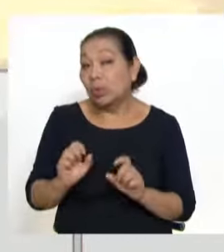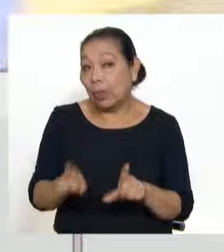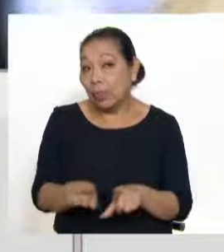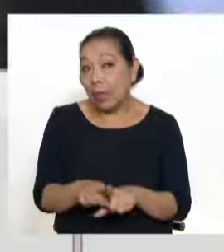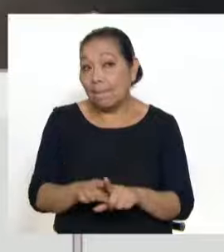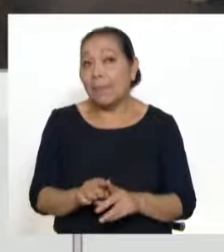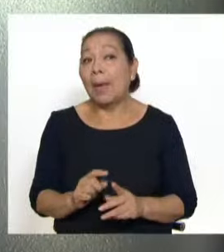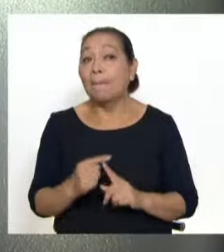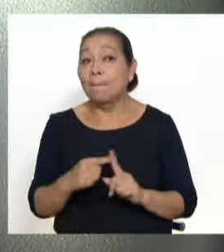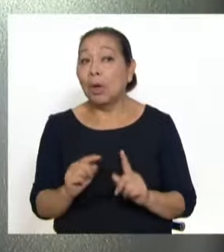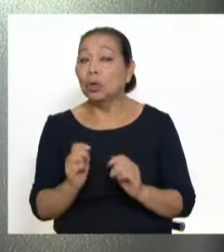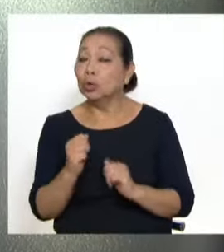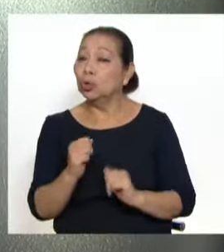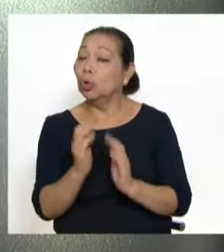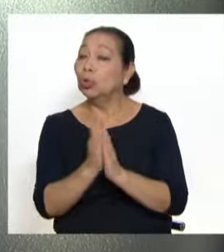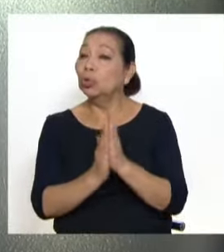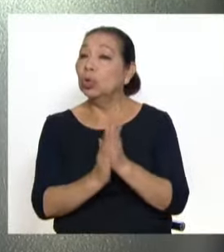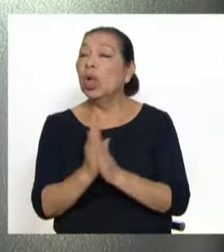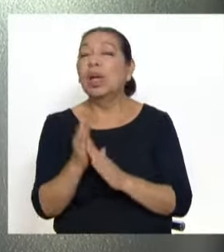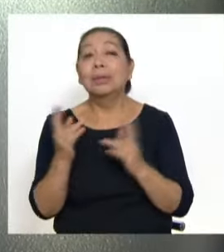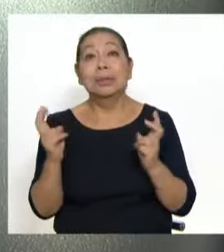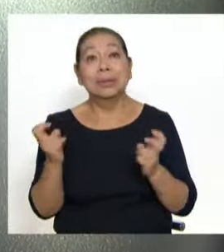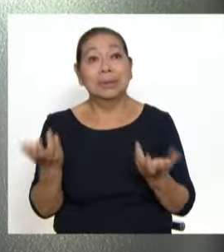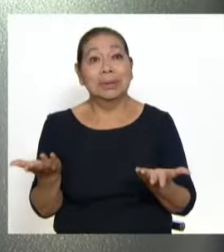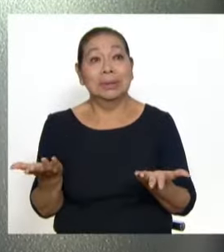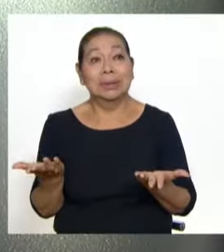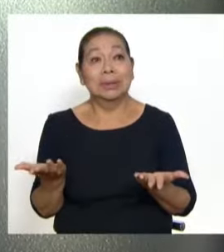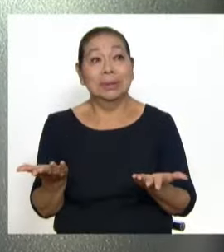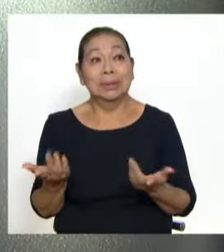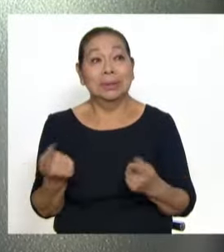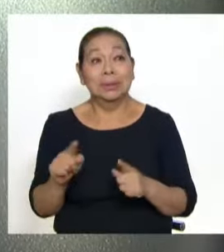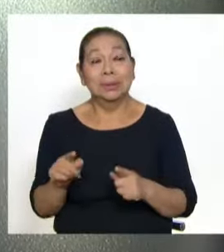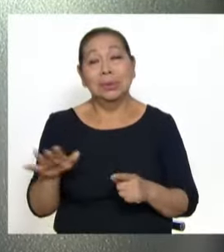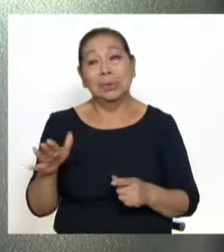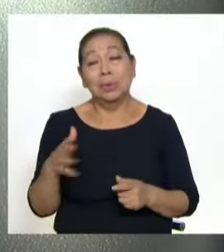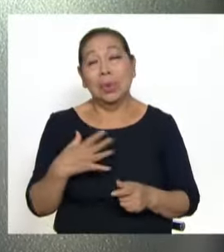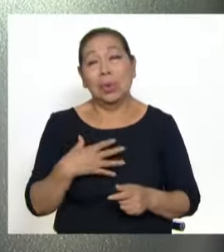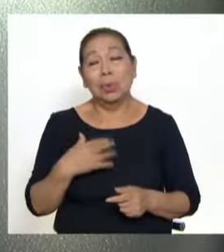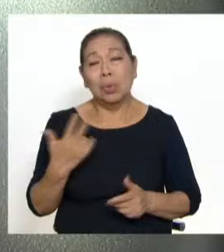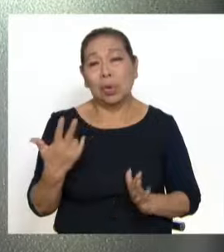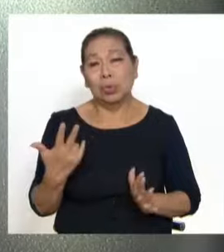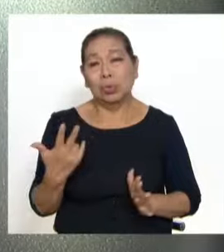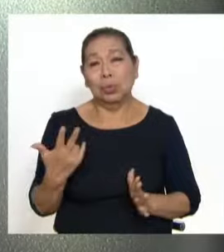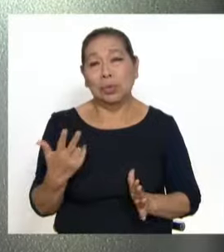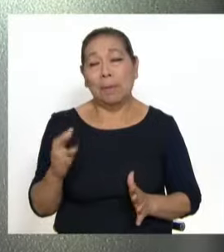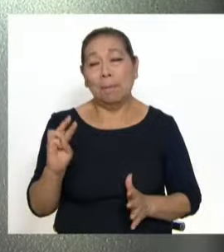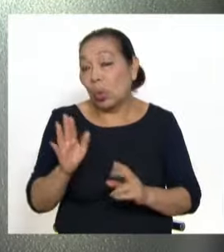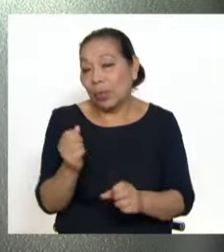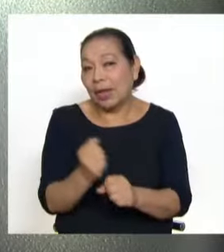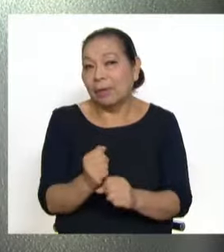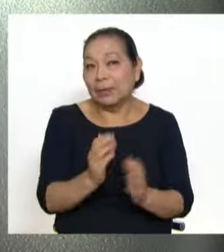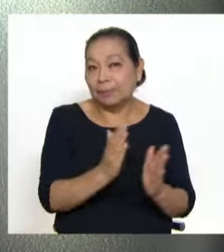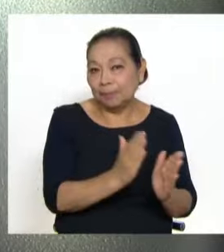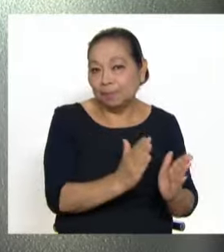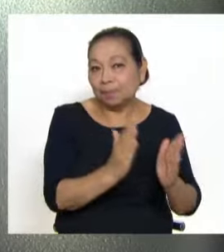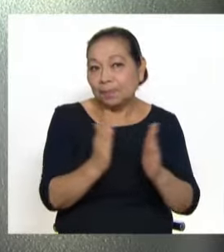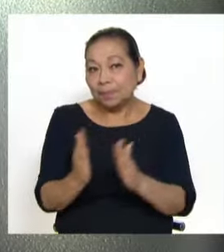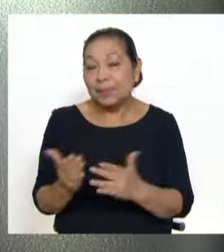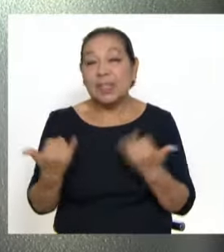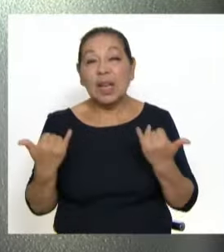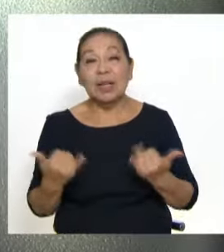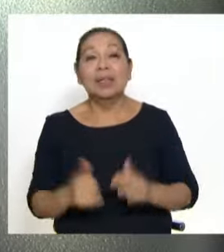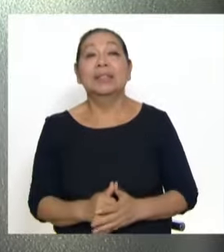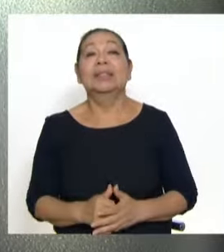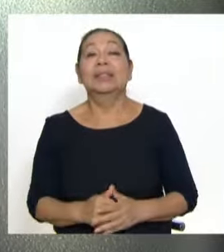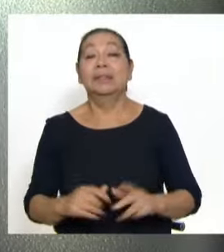también para aprovechar y consultarle sobre este terrible caso que hemos contado, ¿no? De ese menor de 8 años en Villa María del Triunfo. Vamos a regresar en vivo con